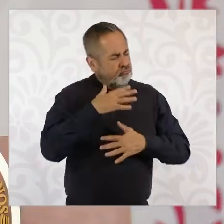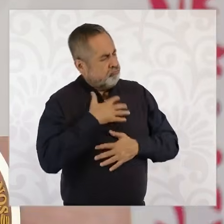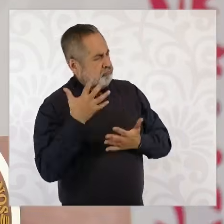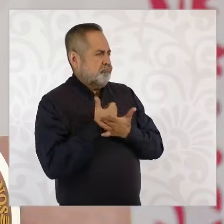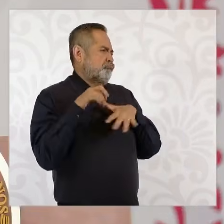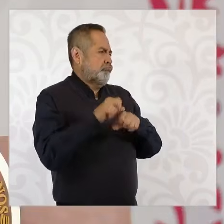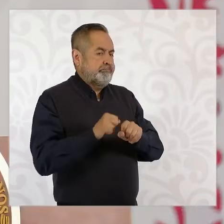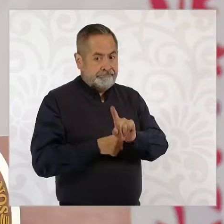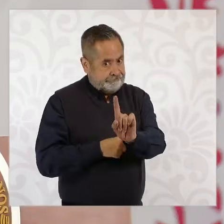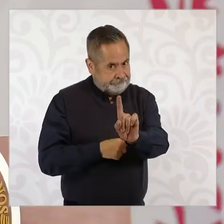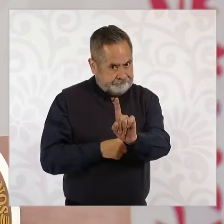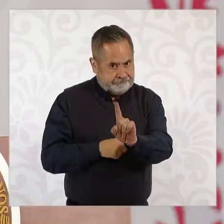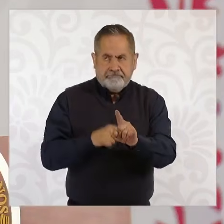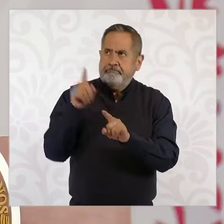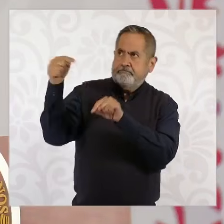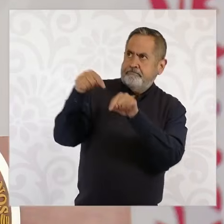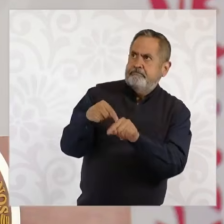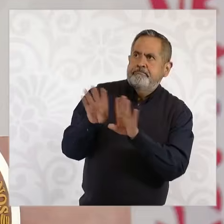de hoy en nuestro país,